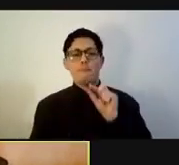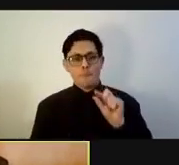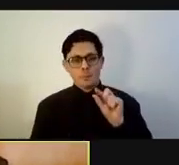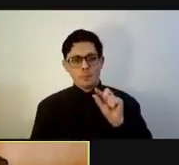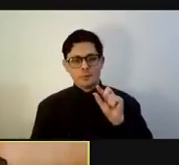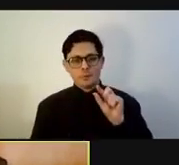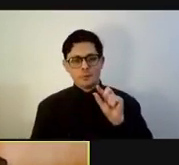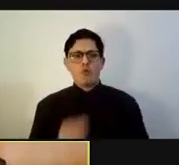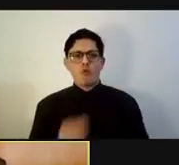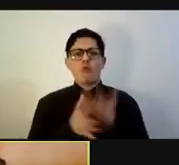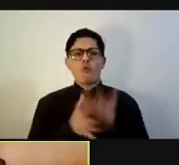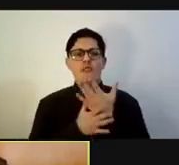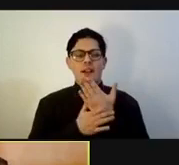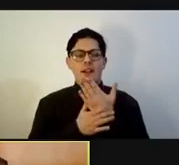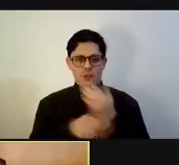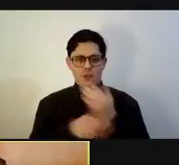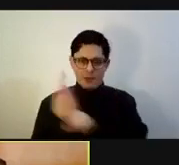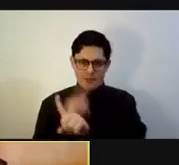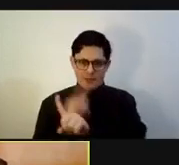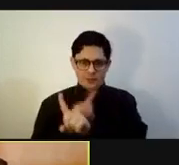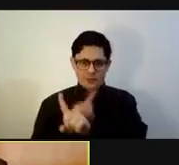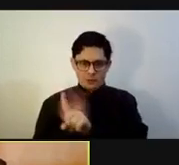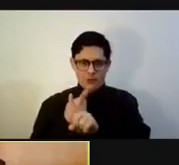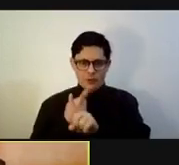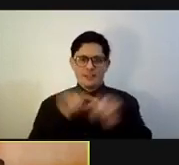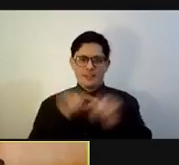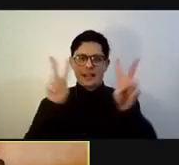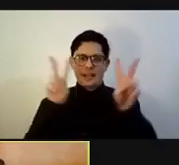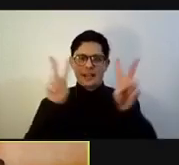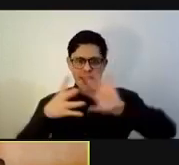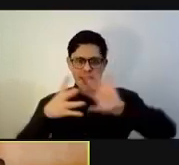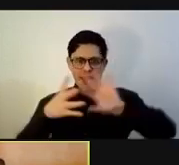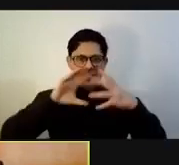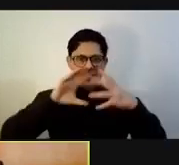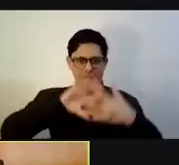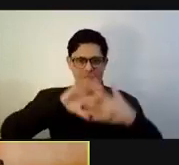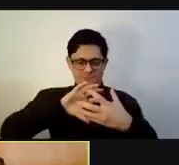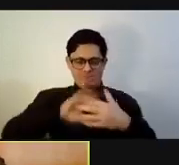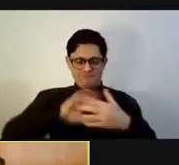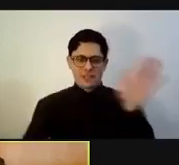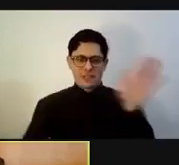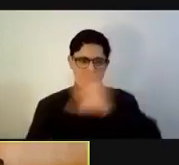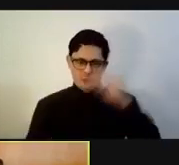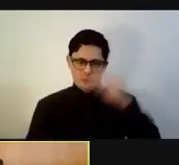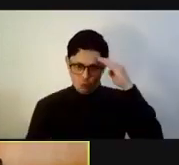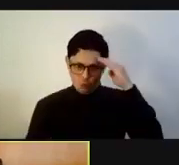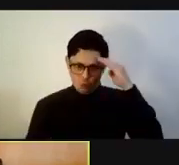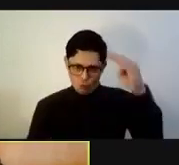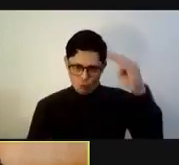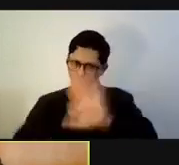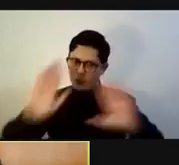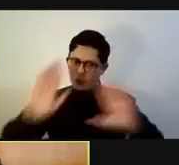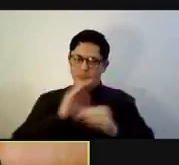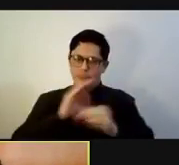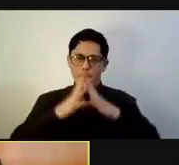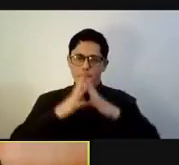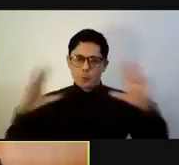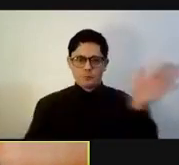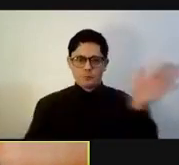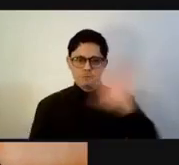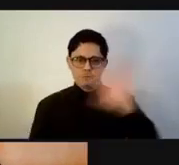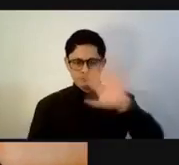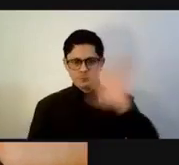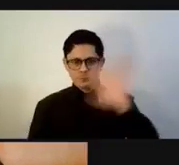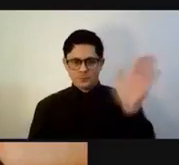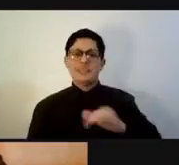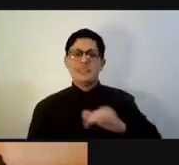Tierra. Hasta entonces y cuídense mucho. Chao, chao. Chao, muchas gracias. Chao, profesor. Gracias a